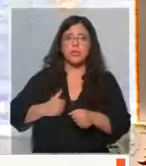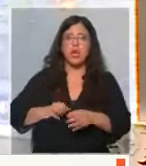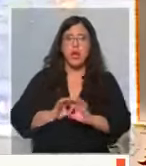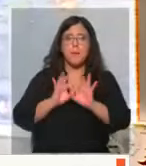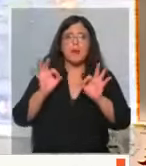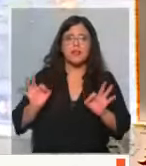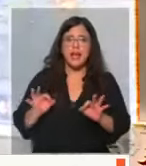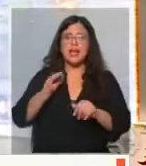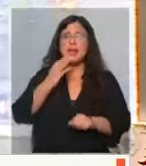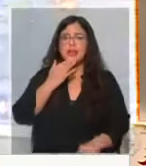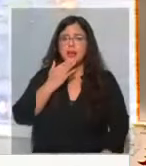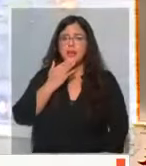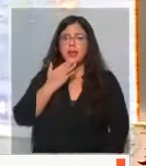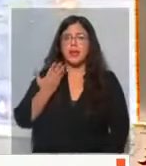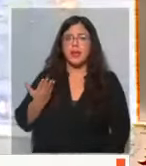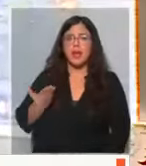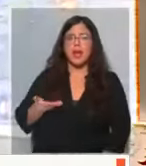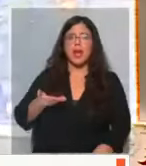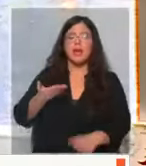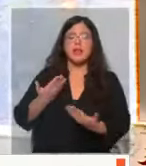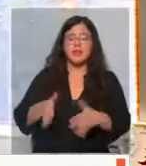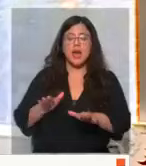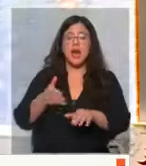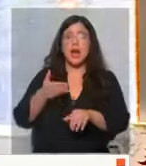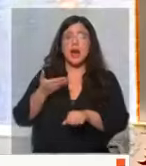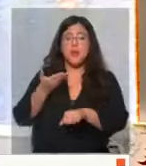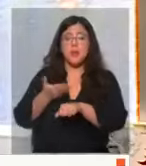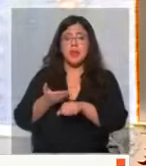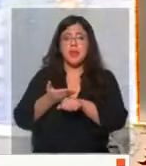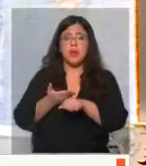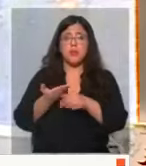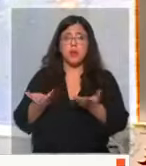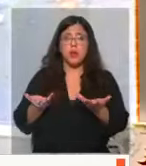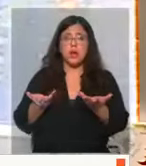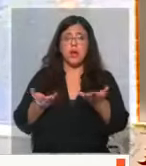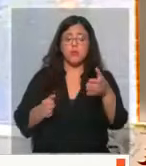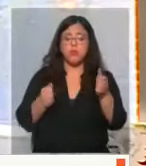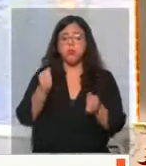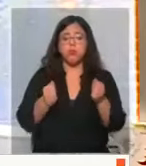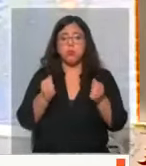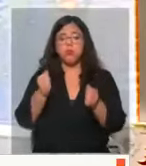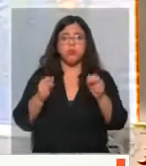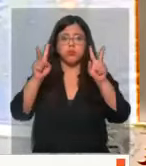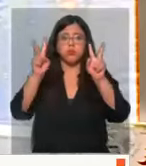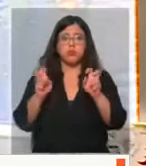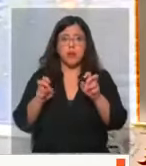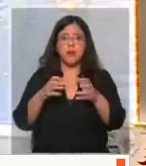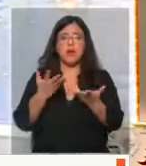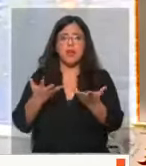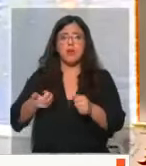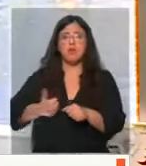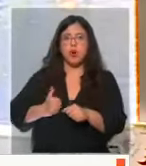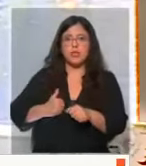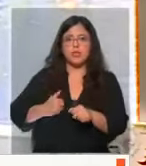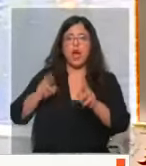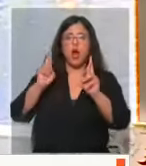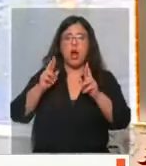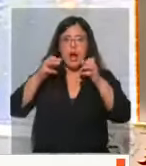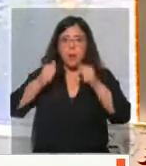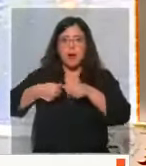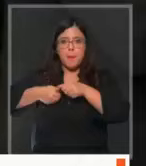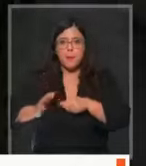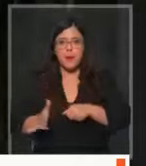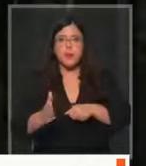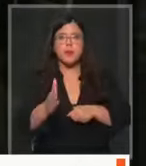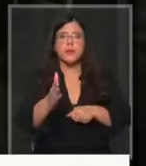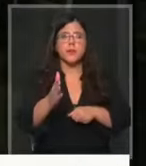propósito que acabamos de adquirir un nuevo retén móvil, un reforzamiento del esfuerzo policial que hemos hecho hasta ahora, ojalá con permanencia más